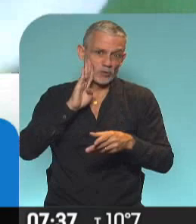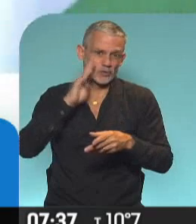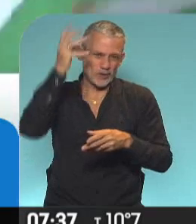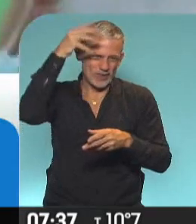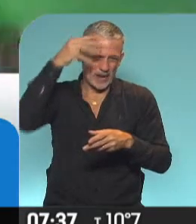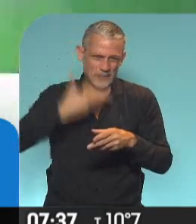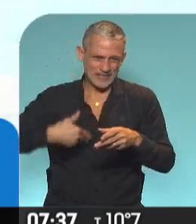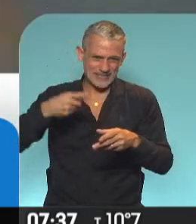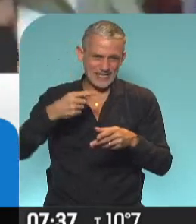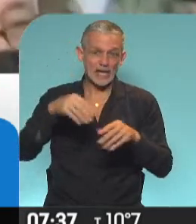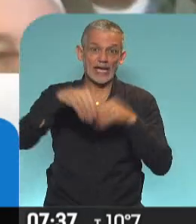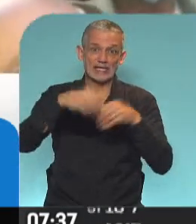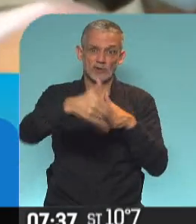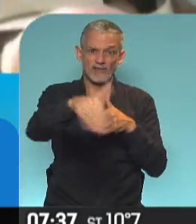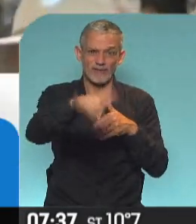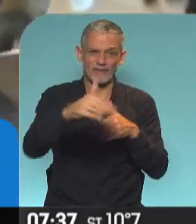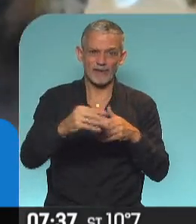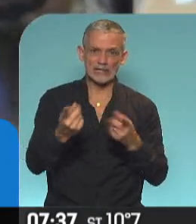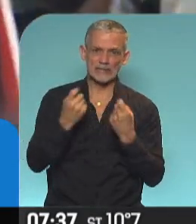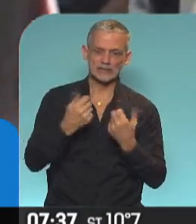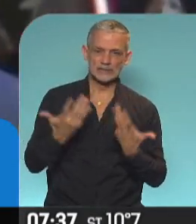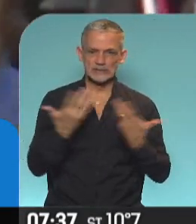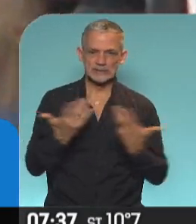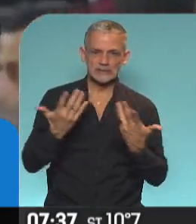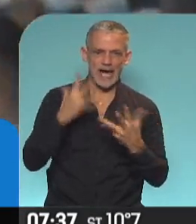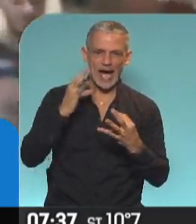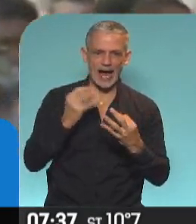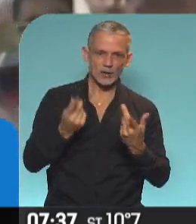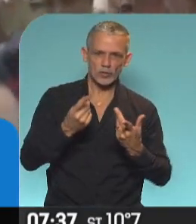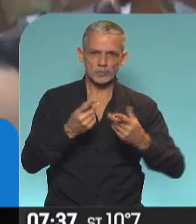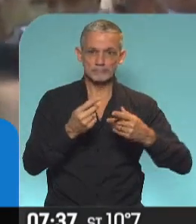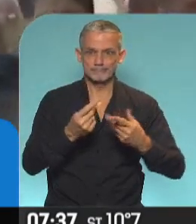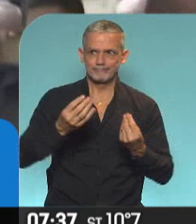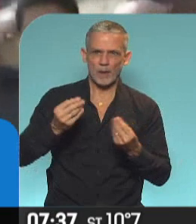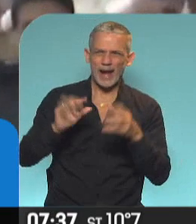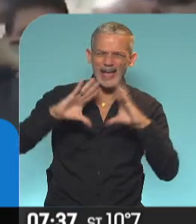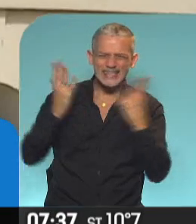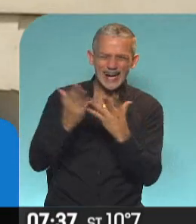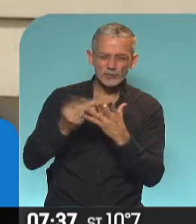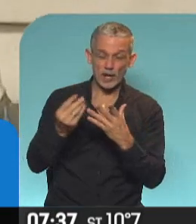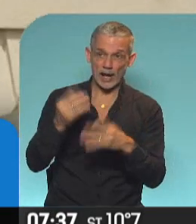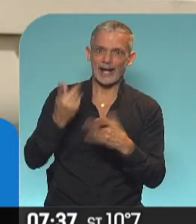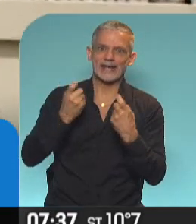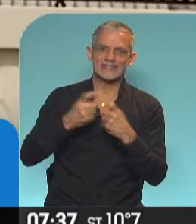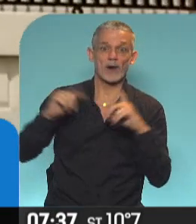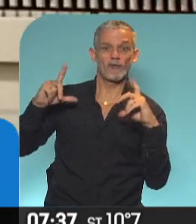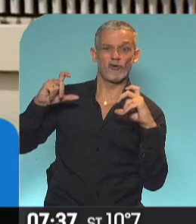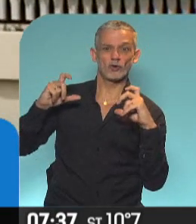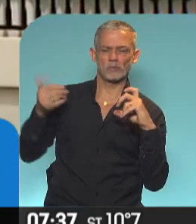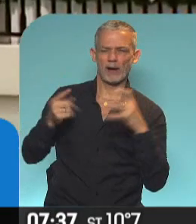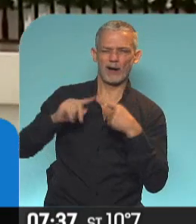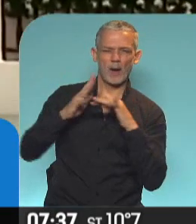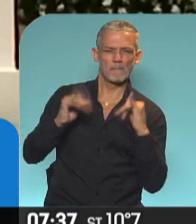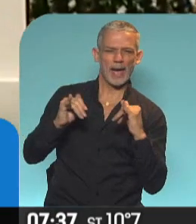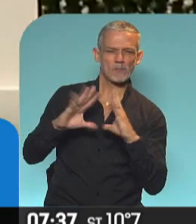de cara a la elección del 3 de noviembre, anotarse algún triunfo diplomático, pero hasta ahora tenía cero cosa para mostrar. La foto, básicamente. Efectivamente, la foto le suma a